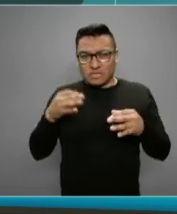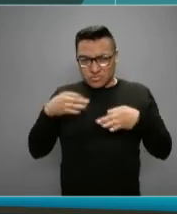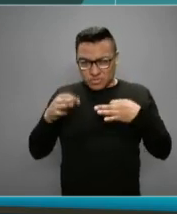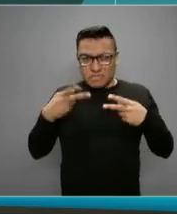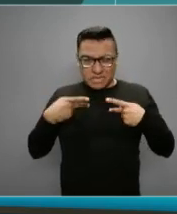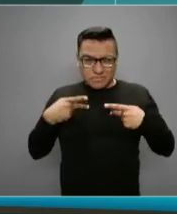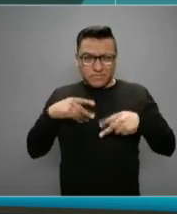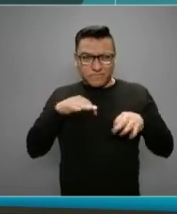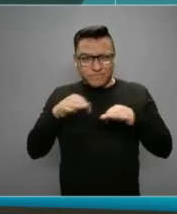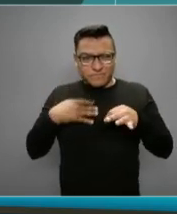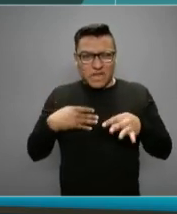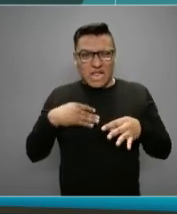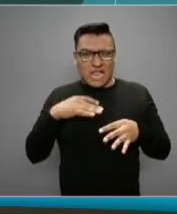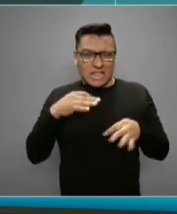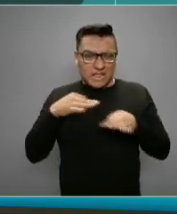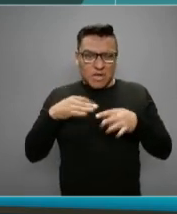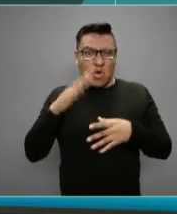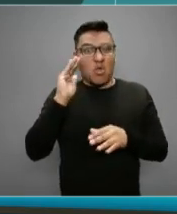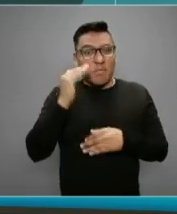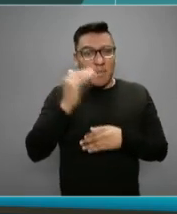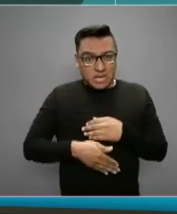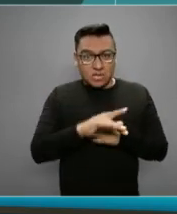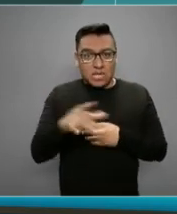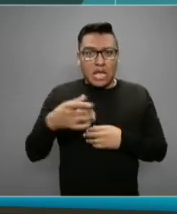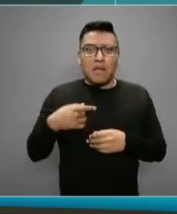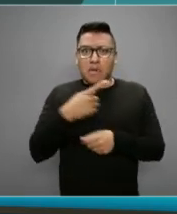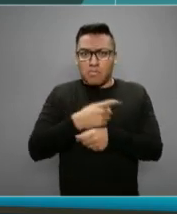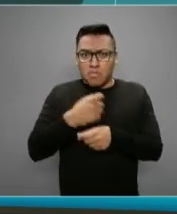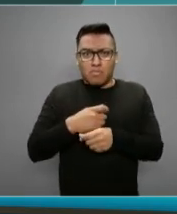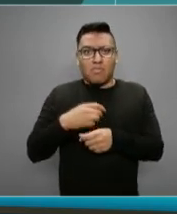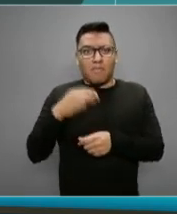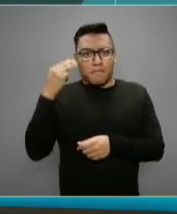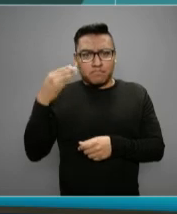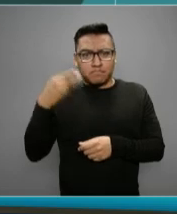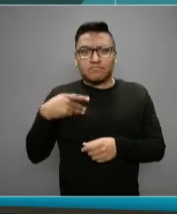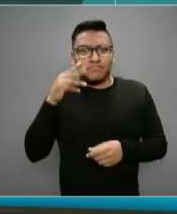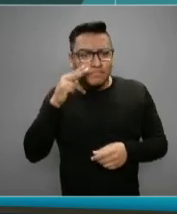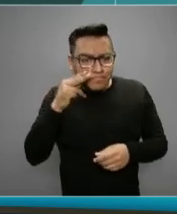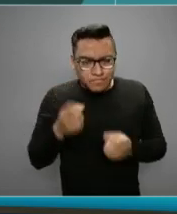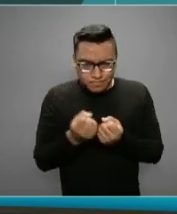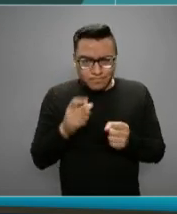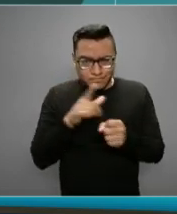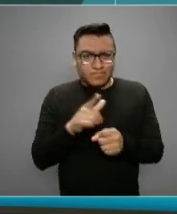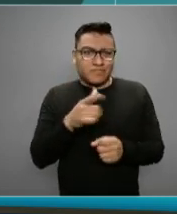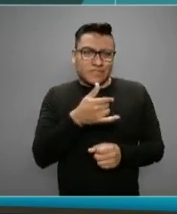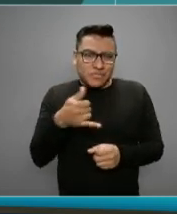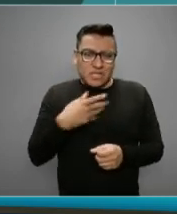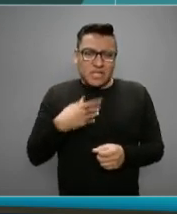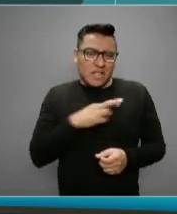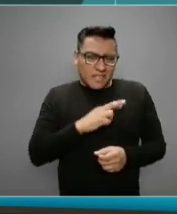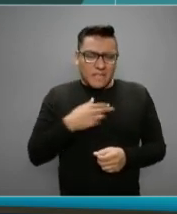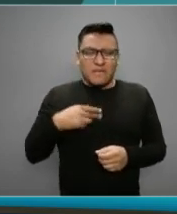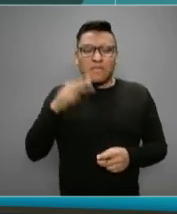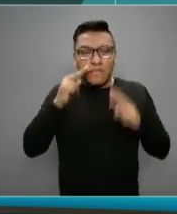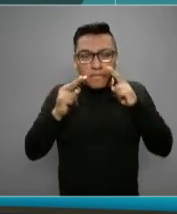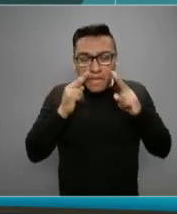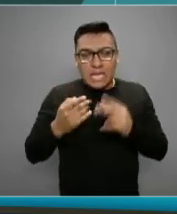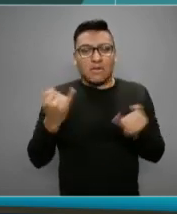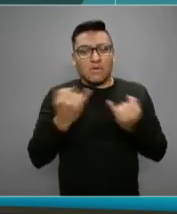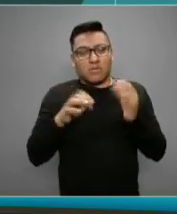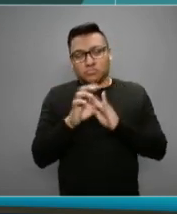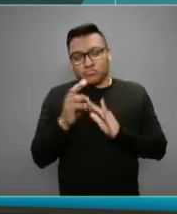marzo van a poder aplicar al seguro para el pago de hipotecas. Y nosotros en el informe simplemente vamos a checar con la base de datos